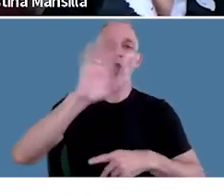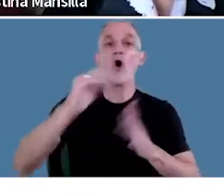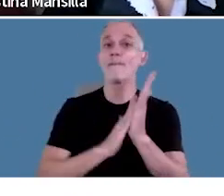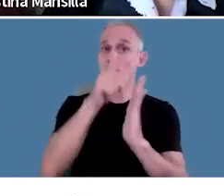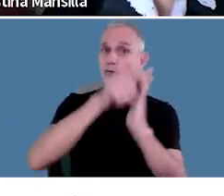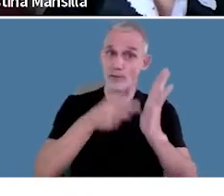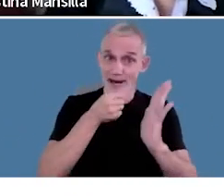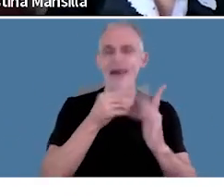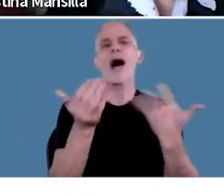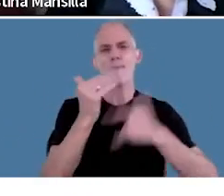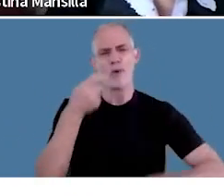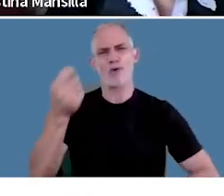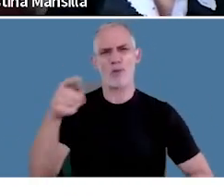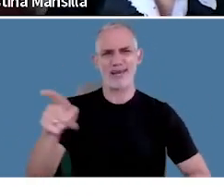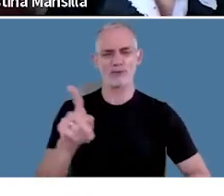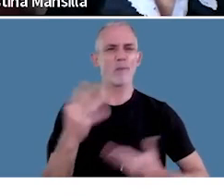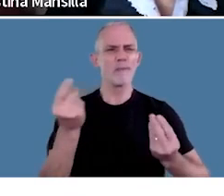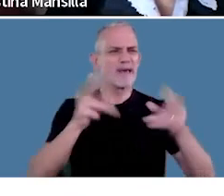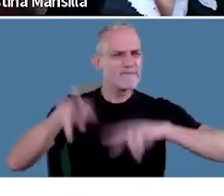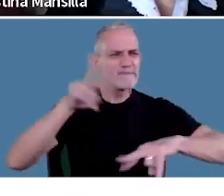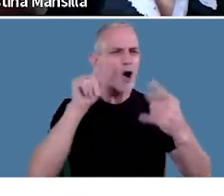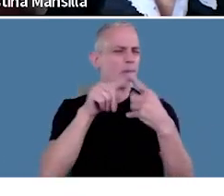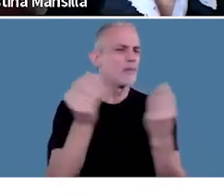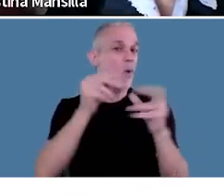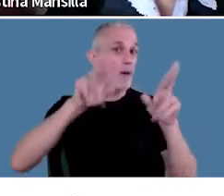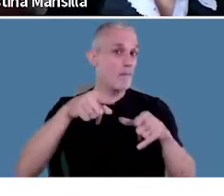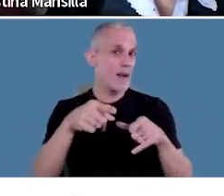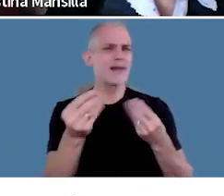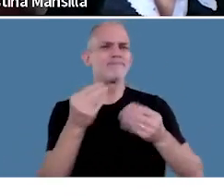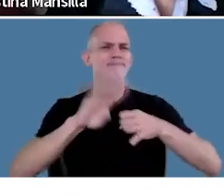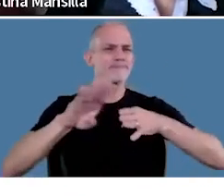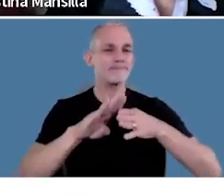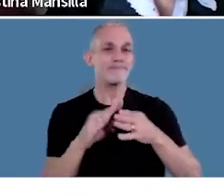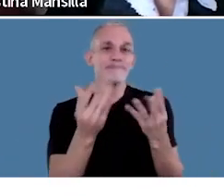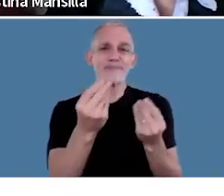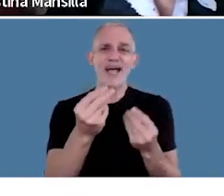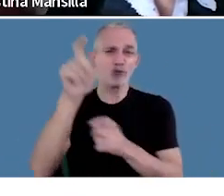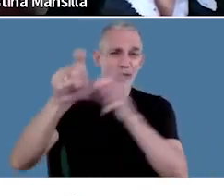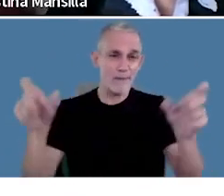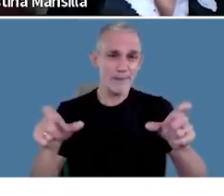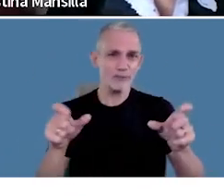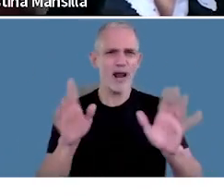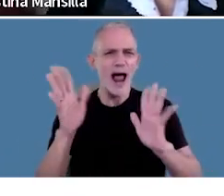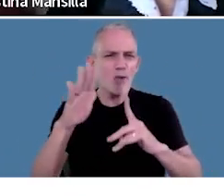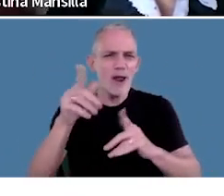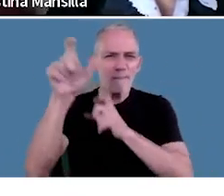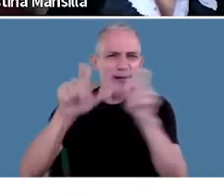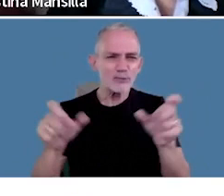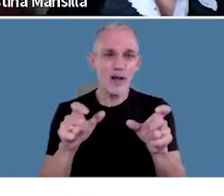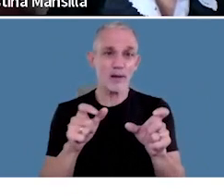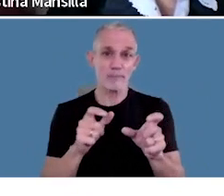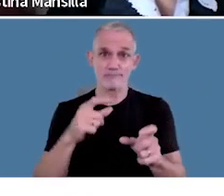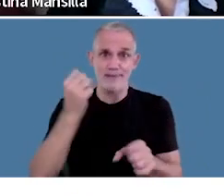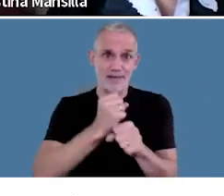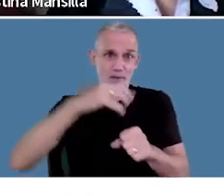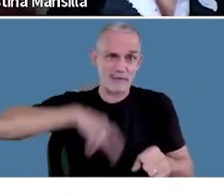monotributista, porque lo que busca este plan es poder ayudar a ciertos ciudadanos que no